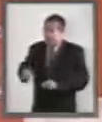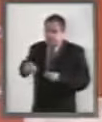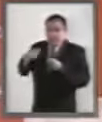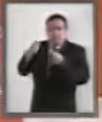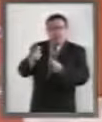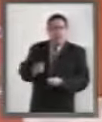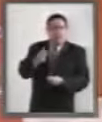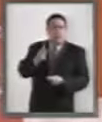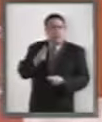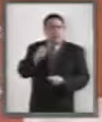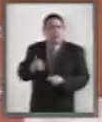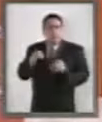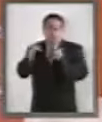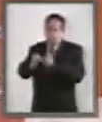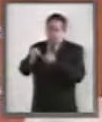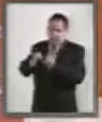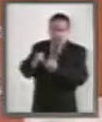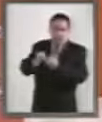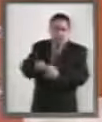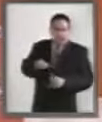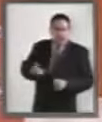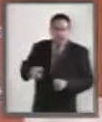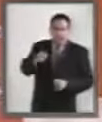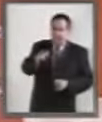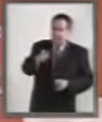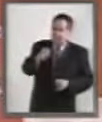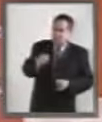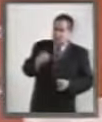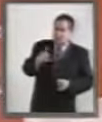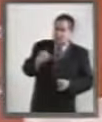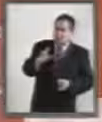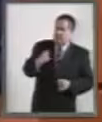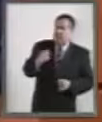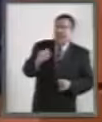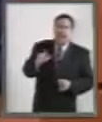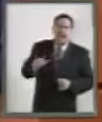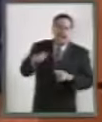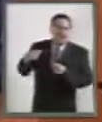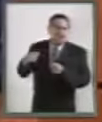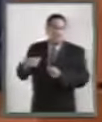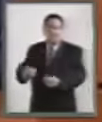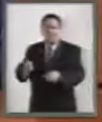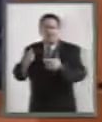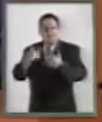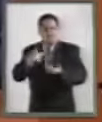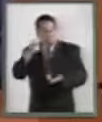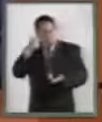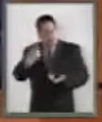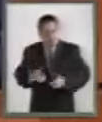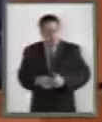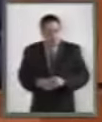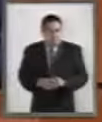PRI neoliberal, ¿verdad? Podemos decir que, ¿verdad?